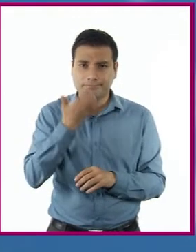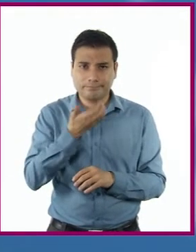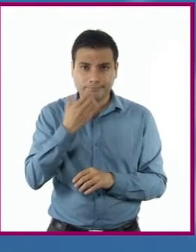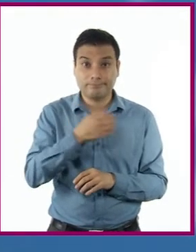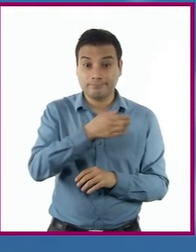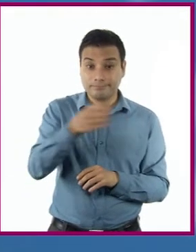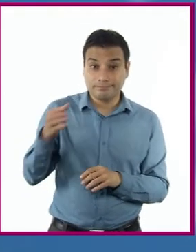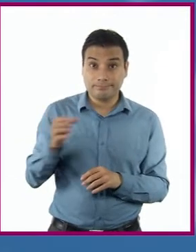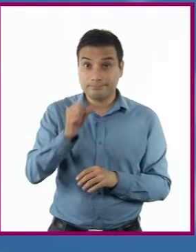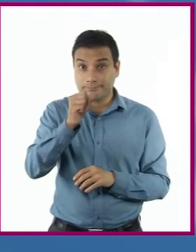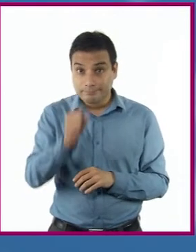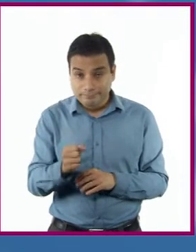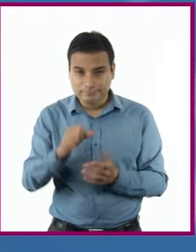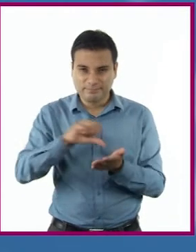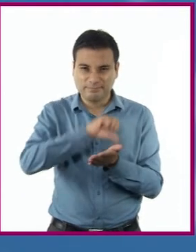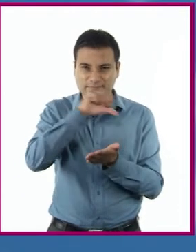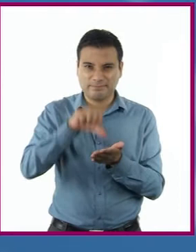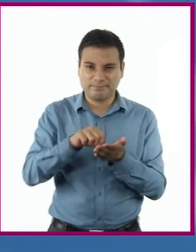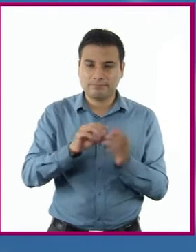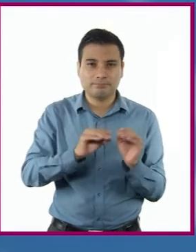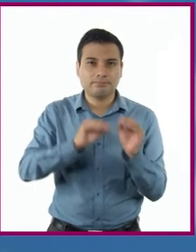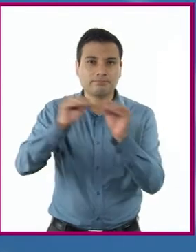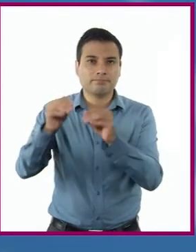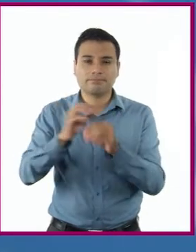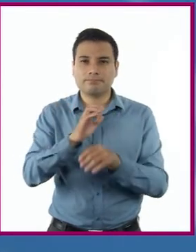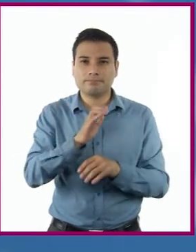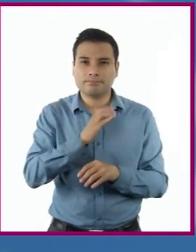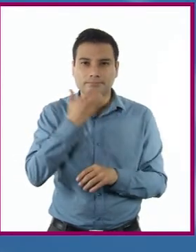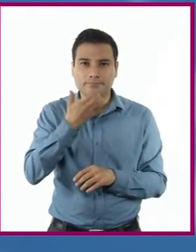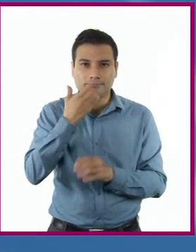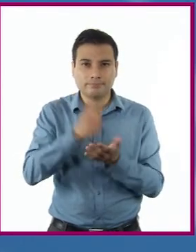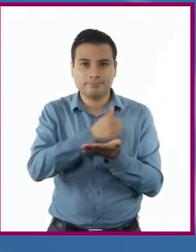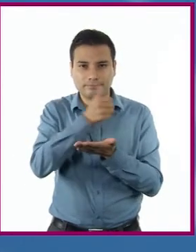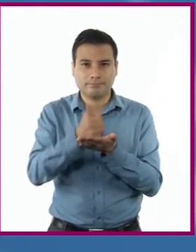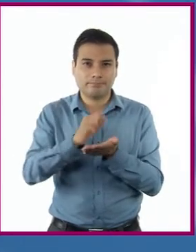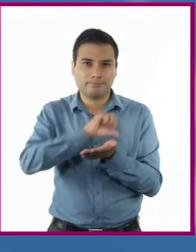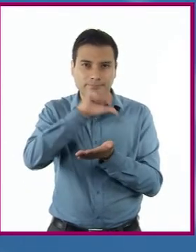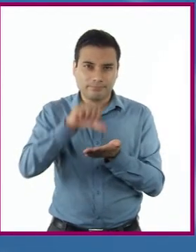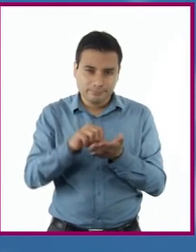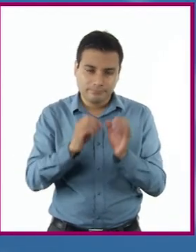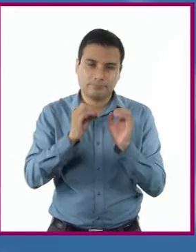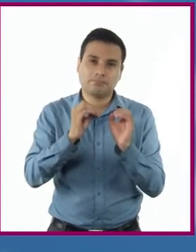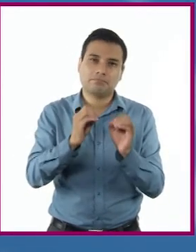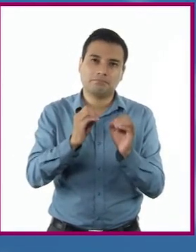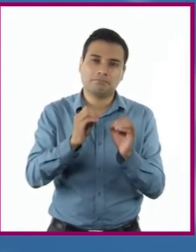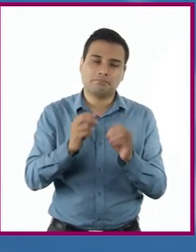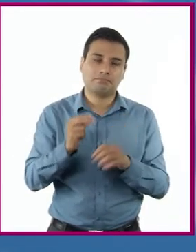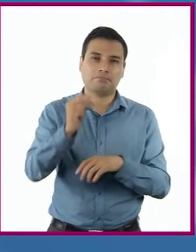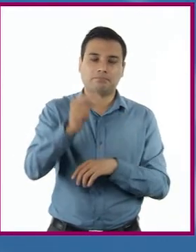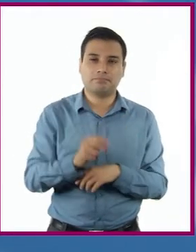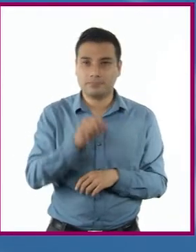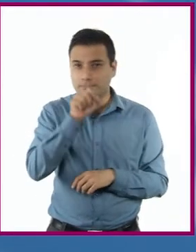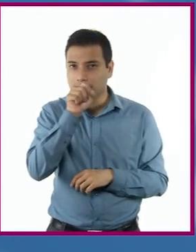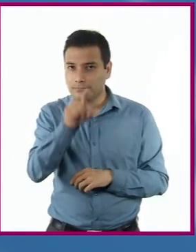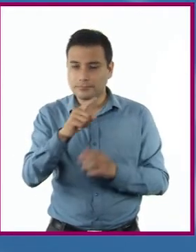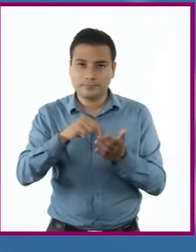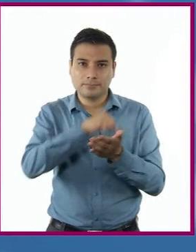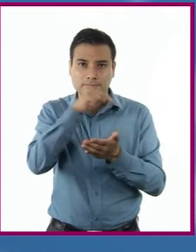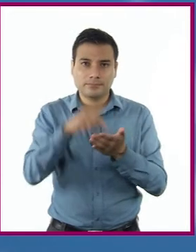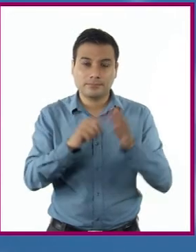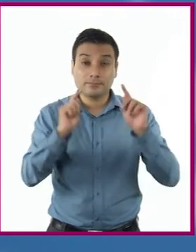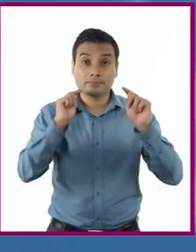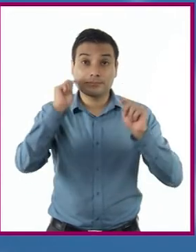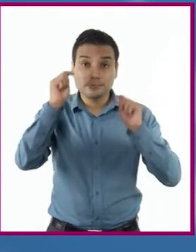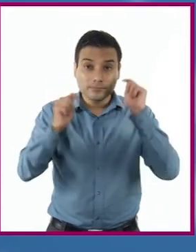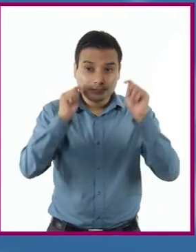sur y centro del país, migran hacia las principales ciudades del centro y norte y hacia los lugares turísticos en busca